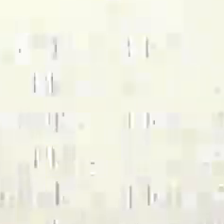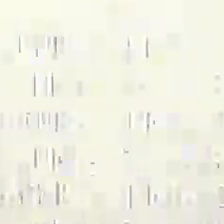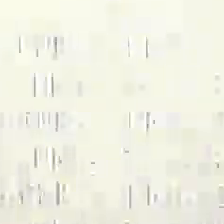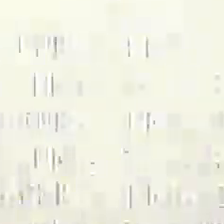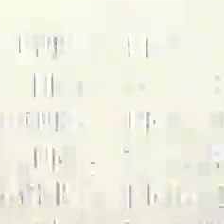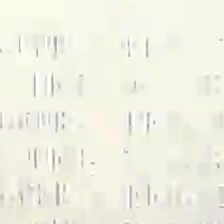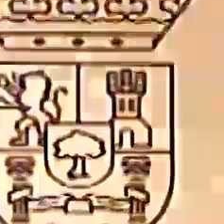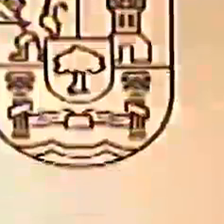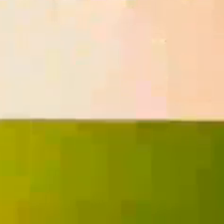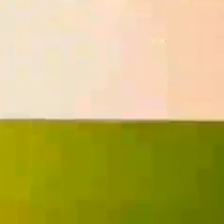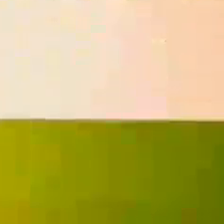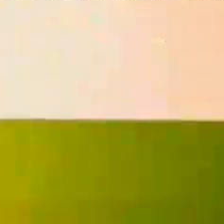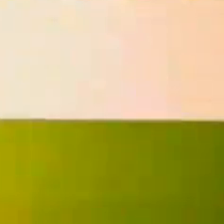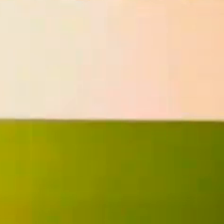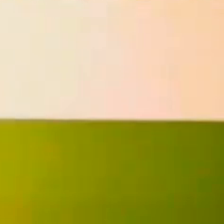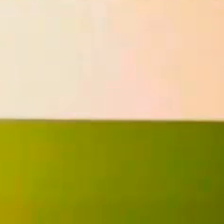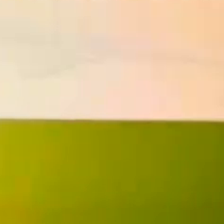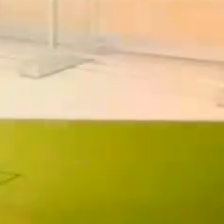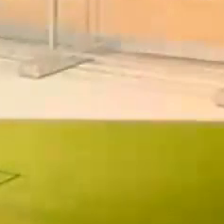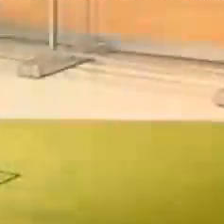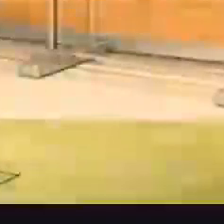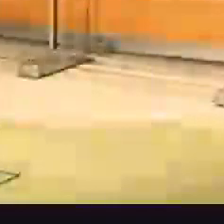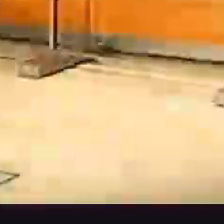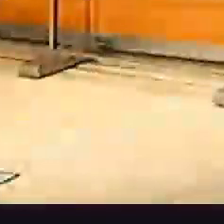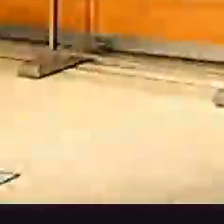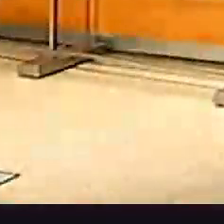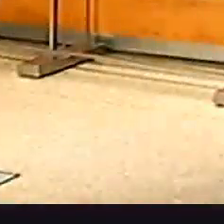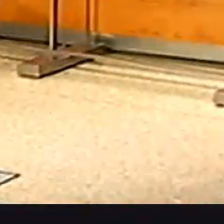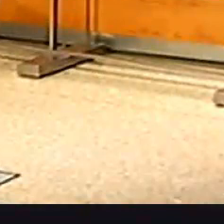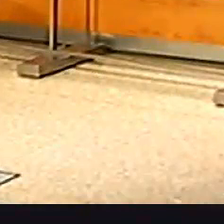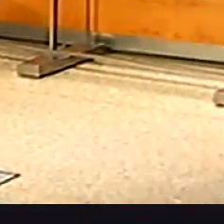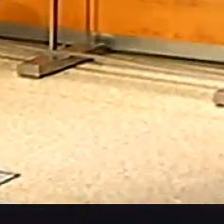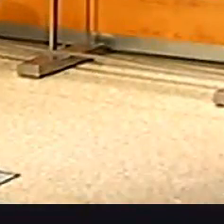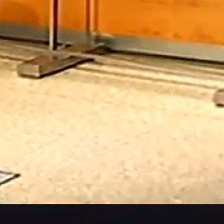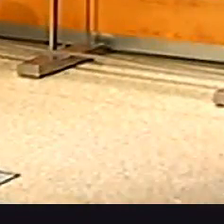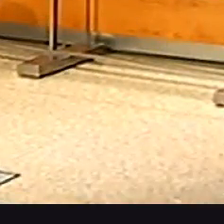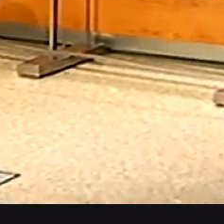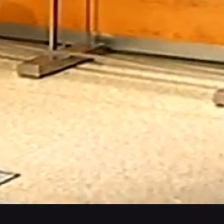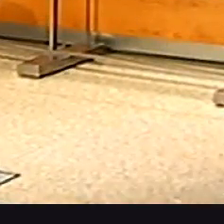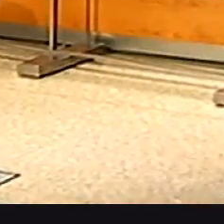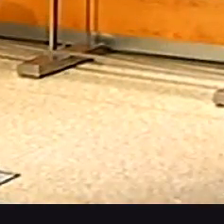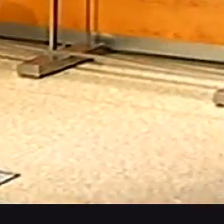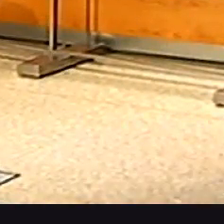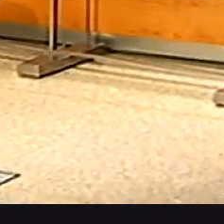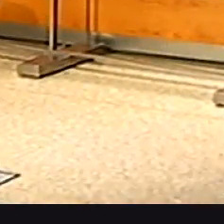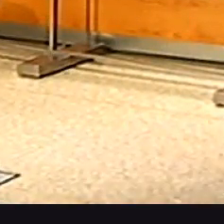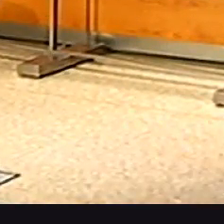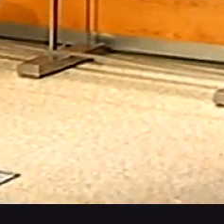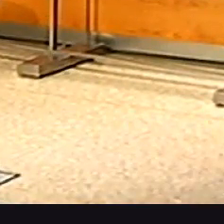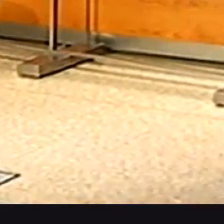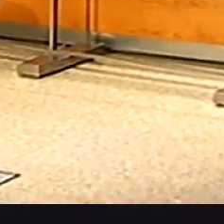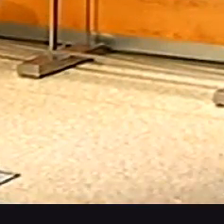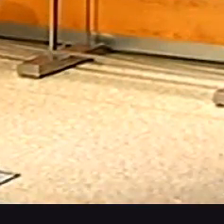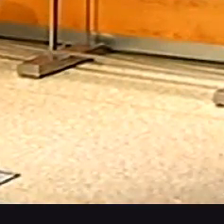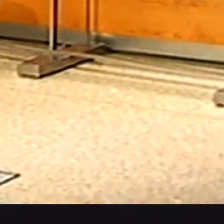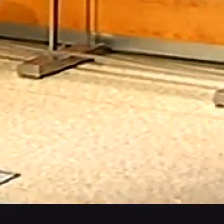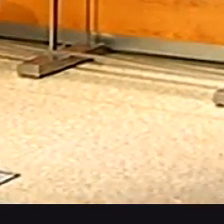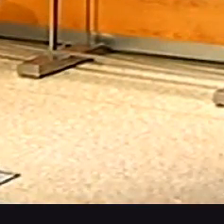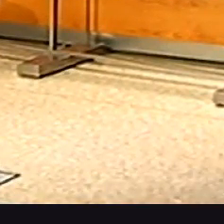Buenas tardes a todos y a todas. Gracias por seguir esta comparecencia de la Vicepresidencia Segunda y Consejería